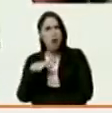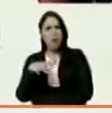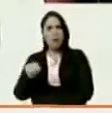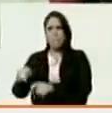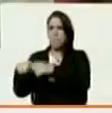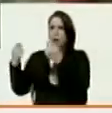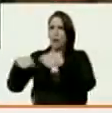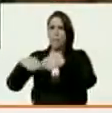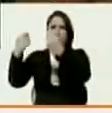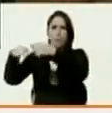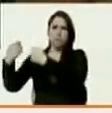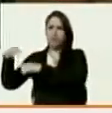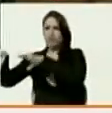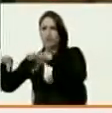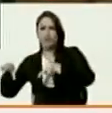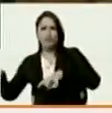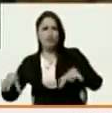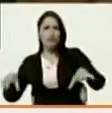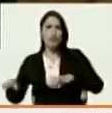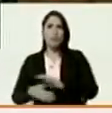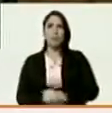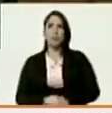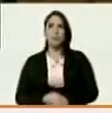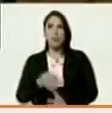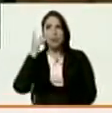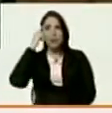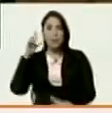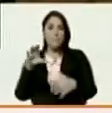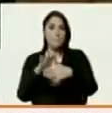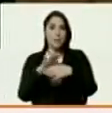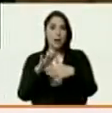están. El día martes